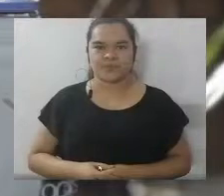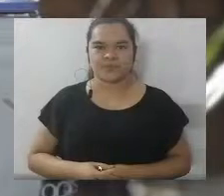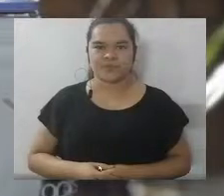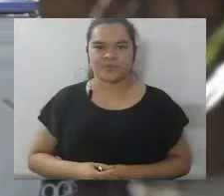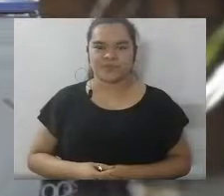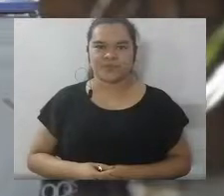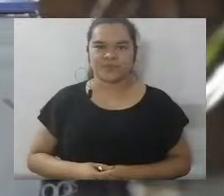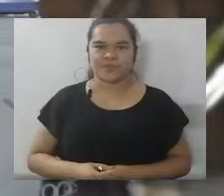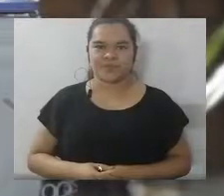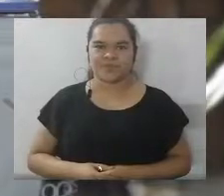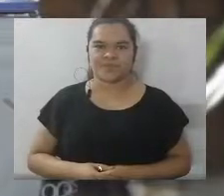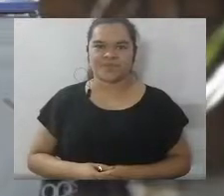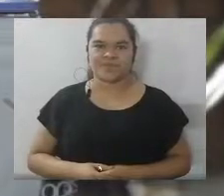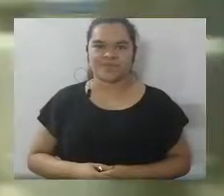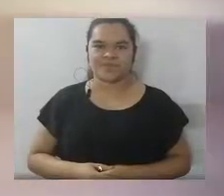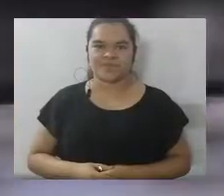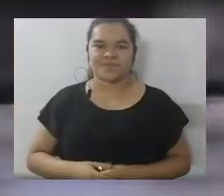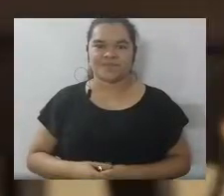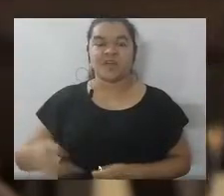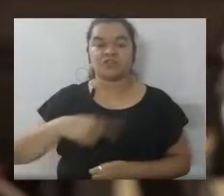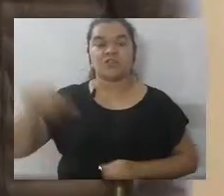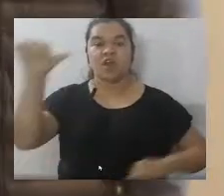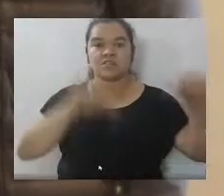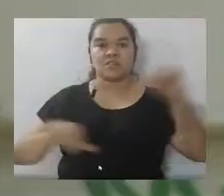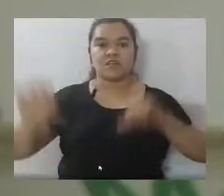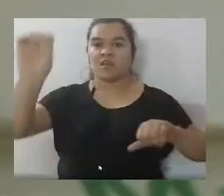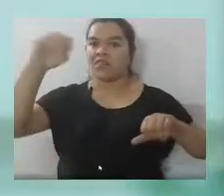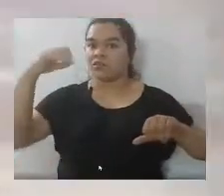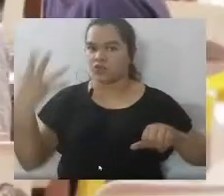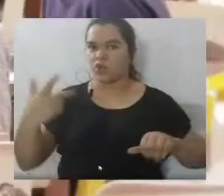Desarrollamos ciencia, tecnología y humanidades.